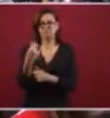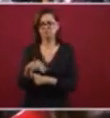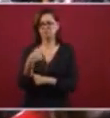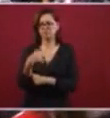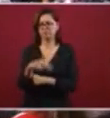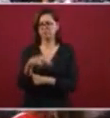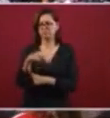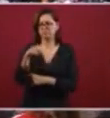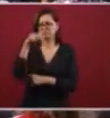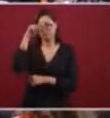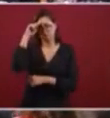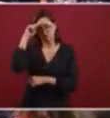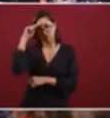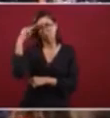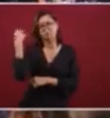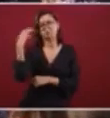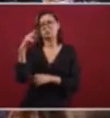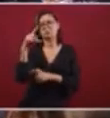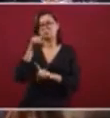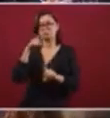Mexicanos por la Corrupción.